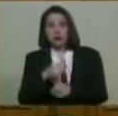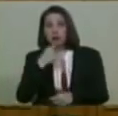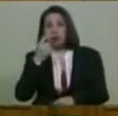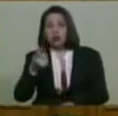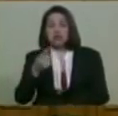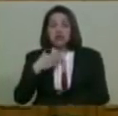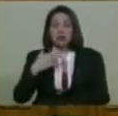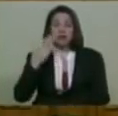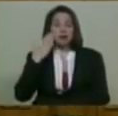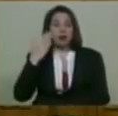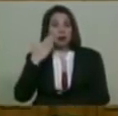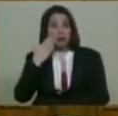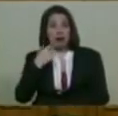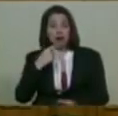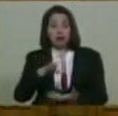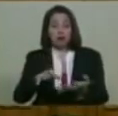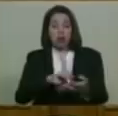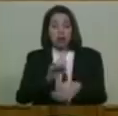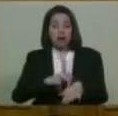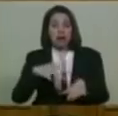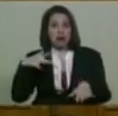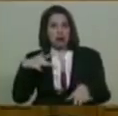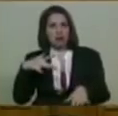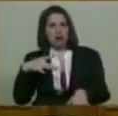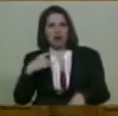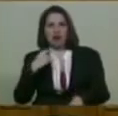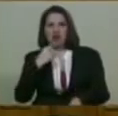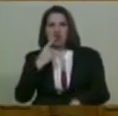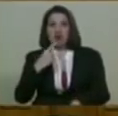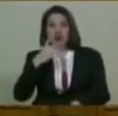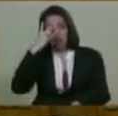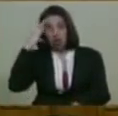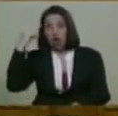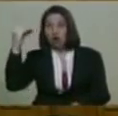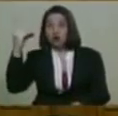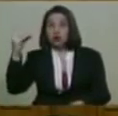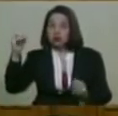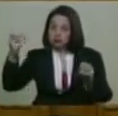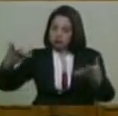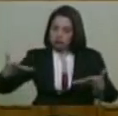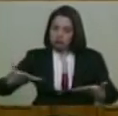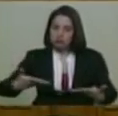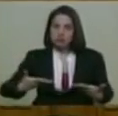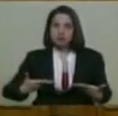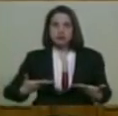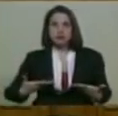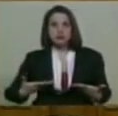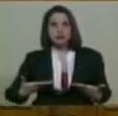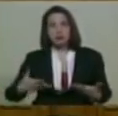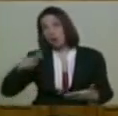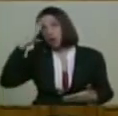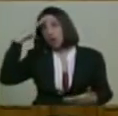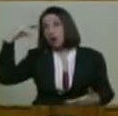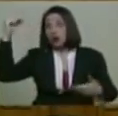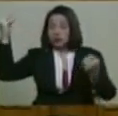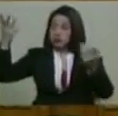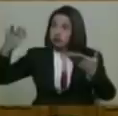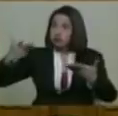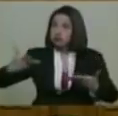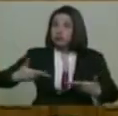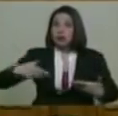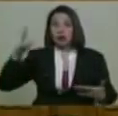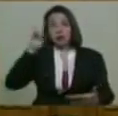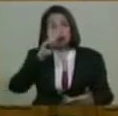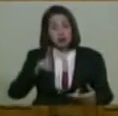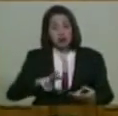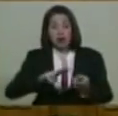mamá, cuando había un problema grave, digo yo, Dios proveerá, y Dios va a proveer a Venezuela de